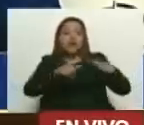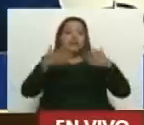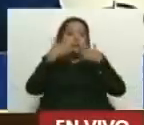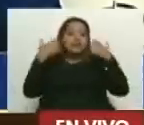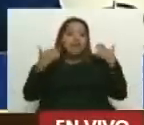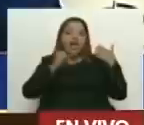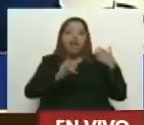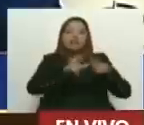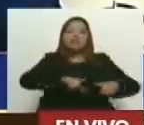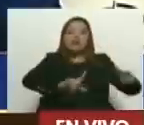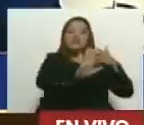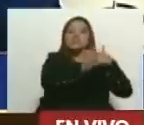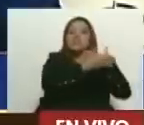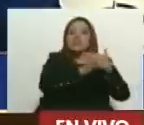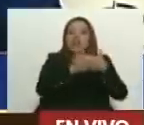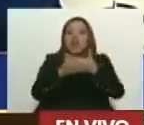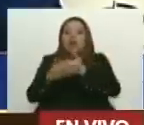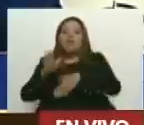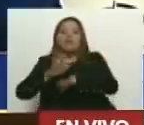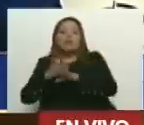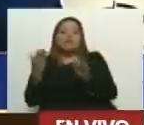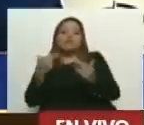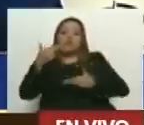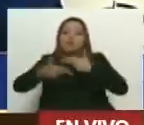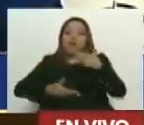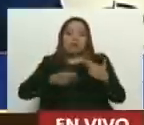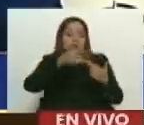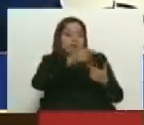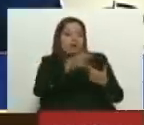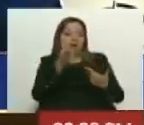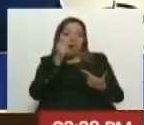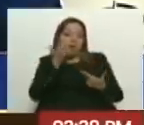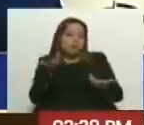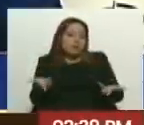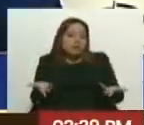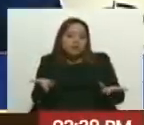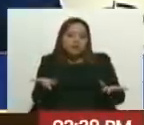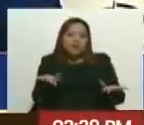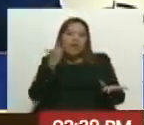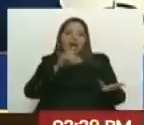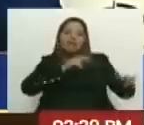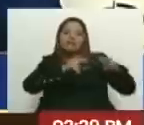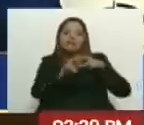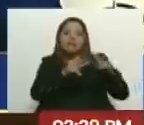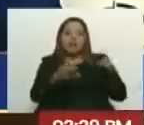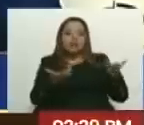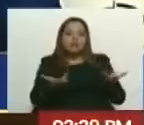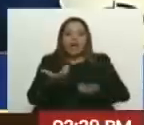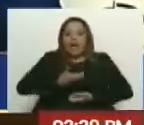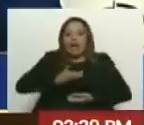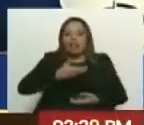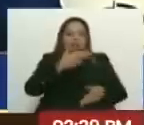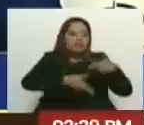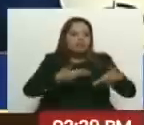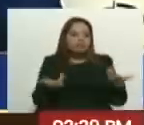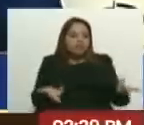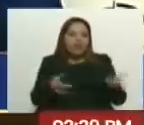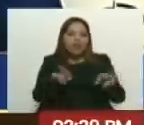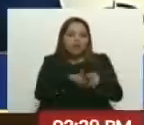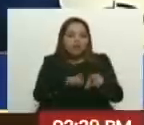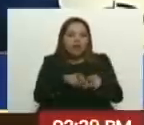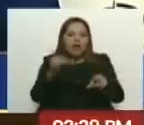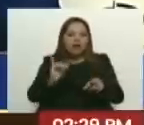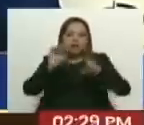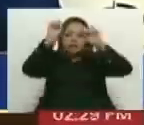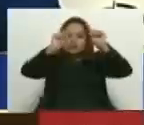sido cerrados por la acción delictiva de este delincuente prácticamente tiene con la Santa